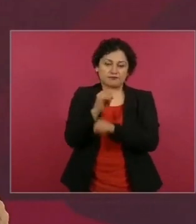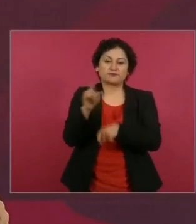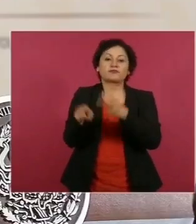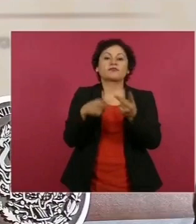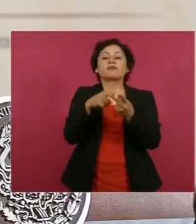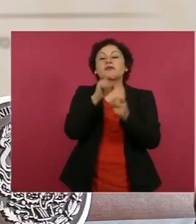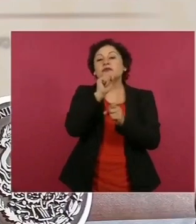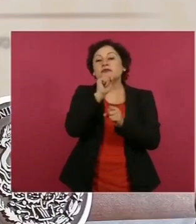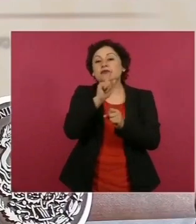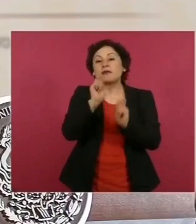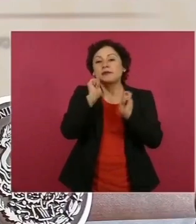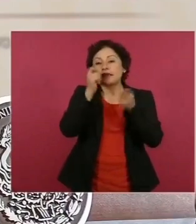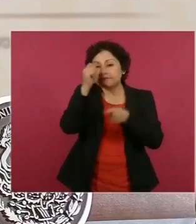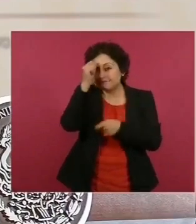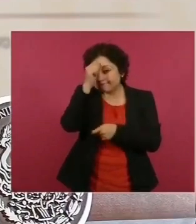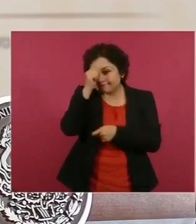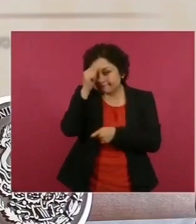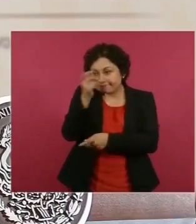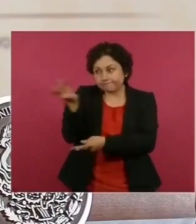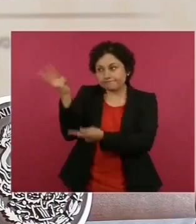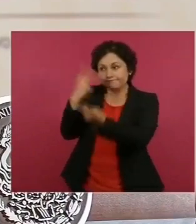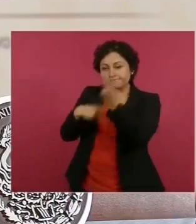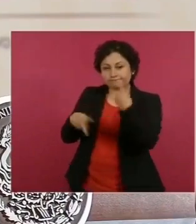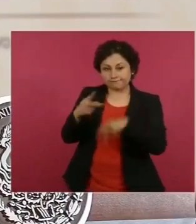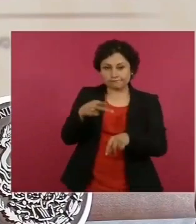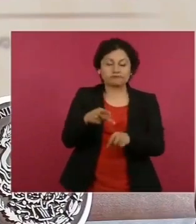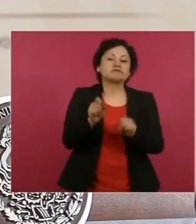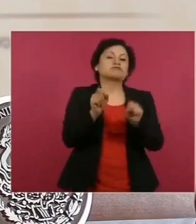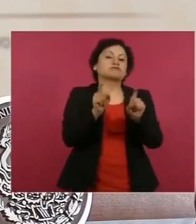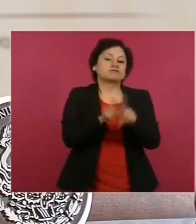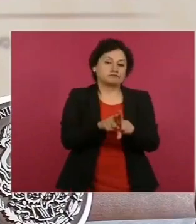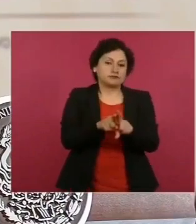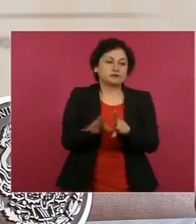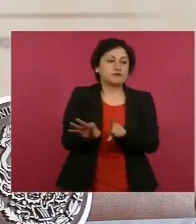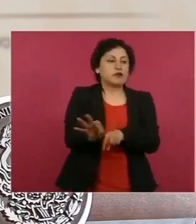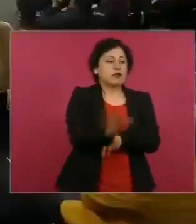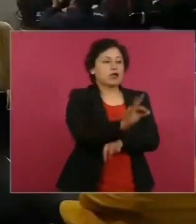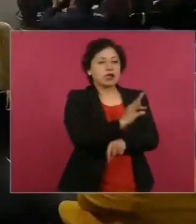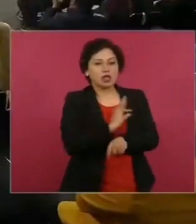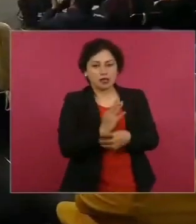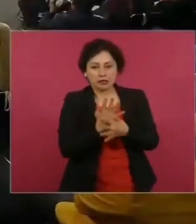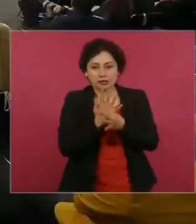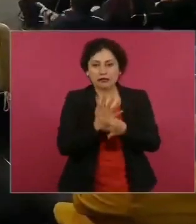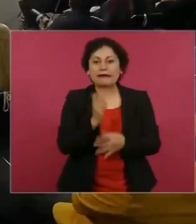y todo lo que todavía se mantiene, porque